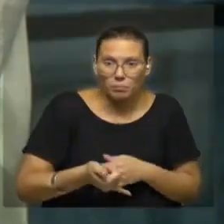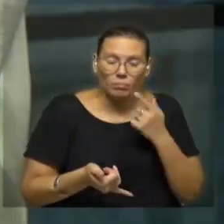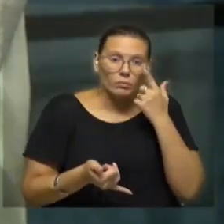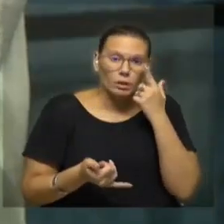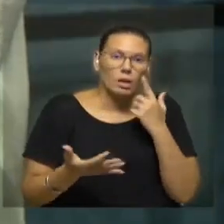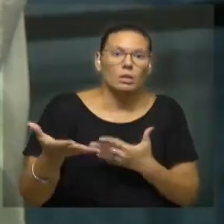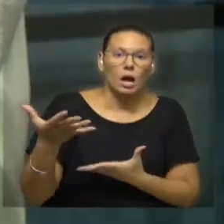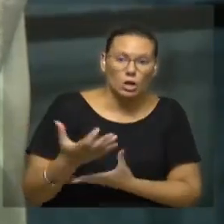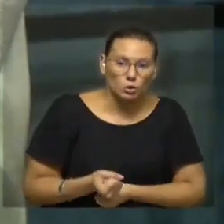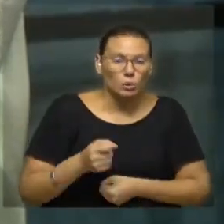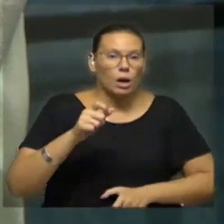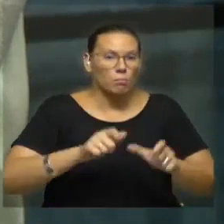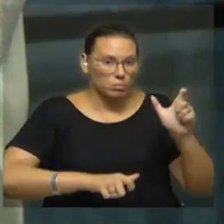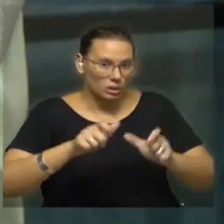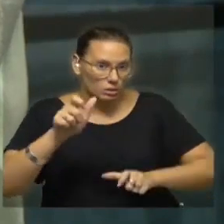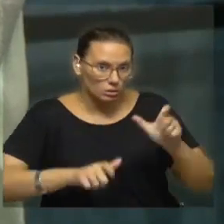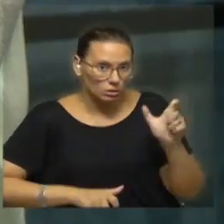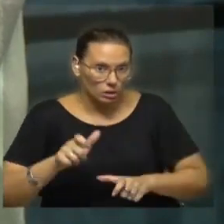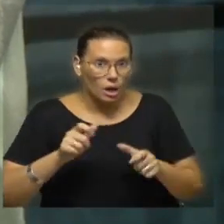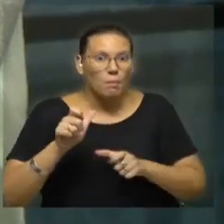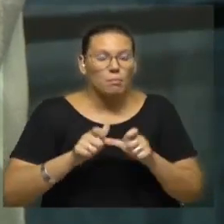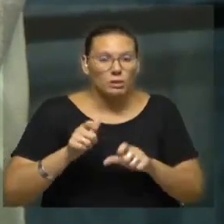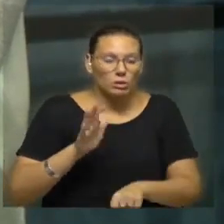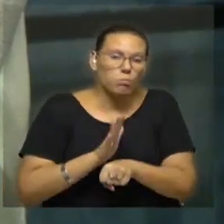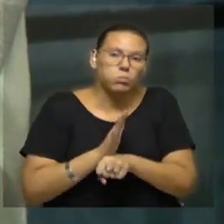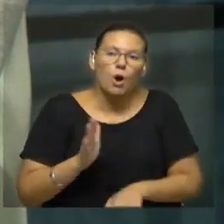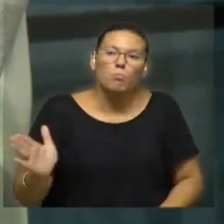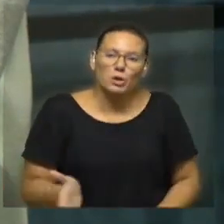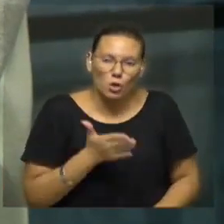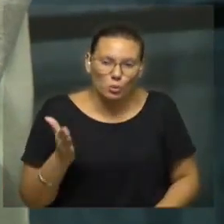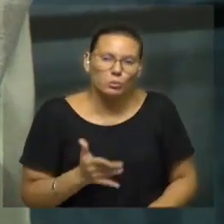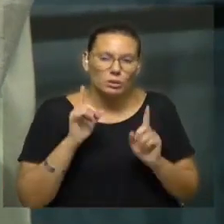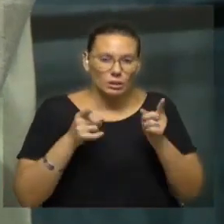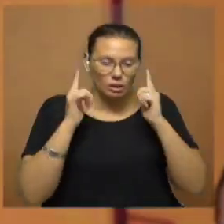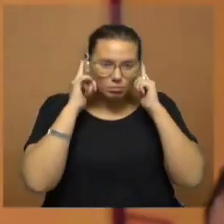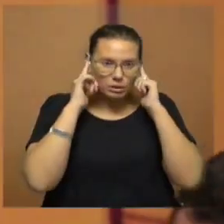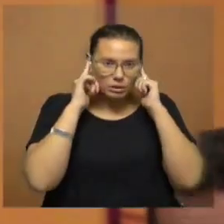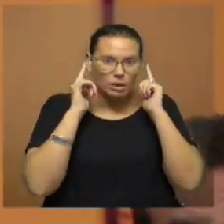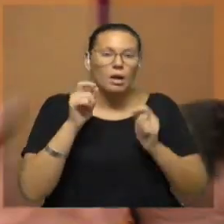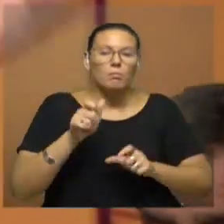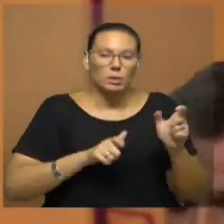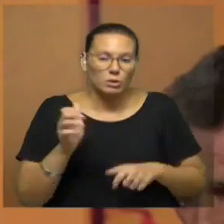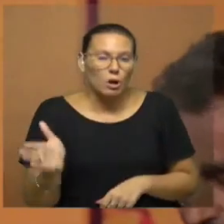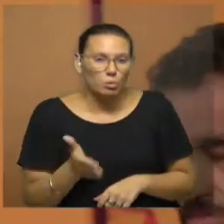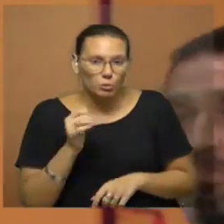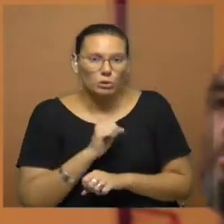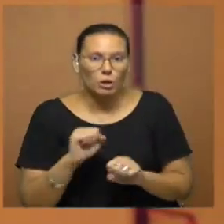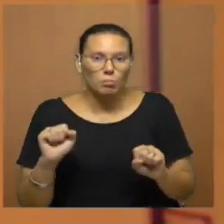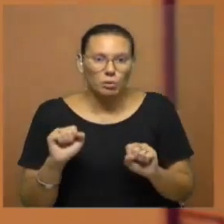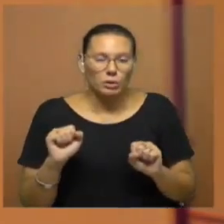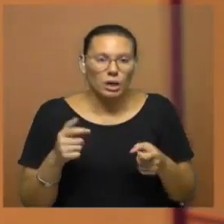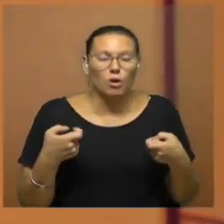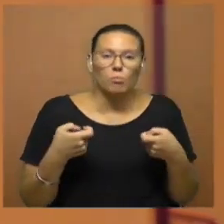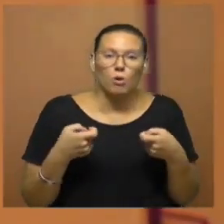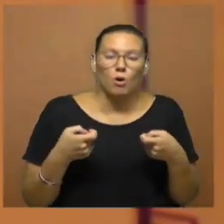una ayuda entre la gente. Es como, la gente produce de alguna manera también. O sea, ahí va, la gente produce disco, ¿no? Y podía entrar como coproductor.